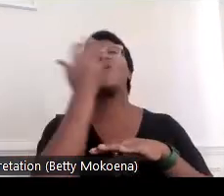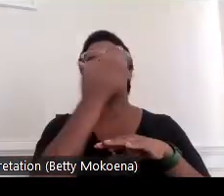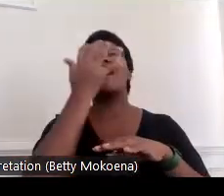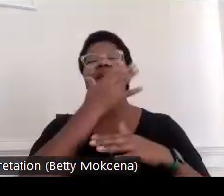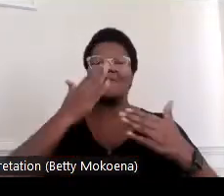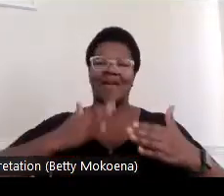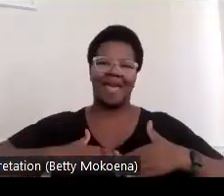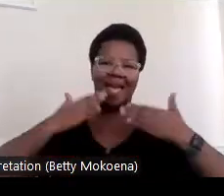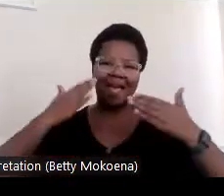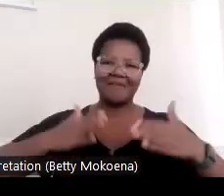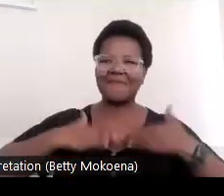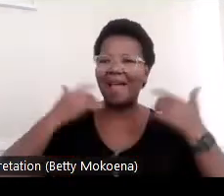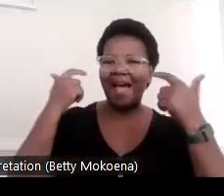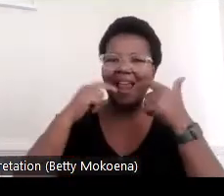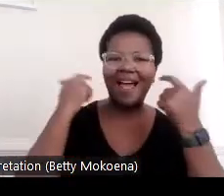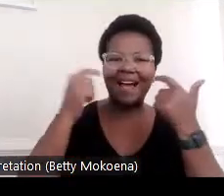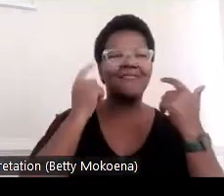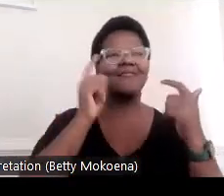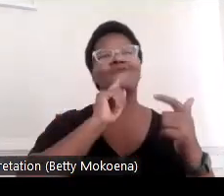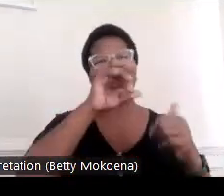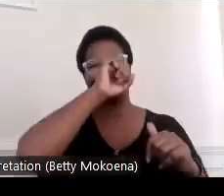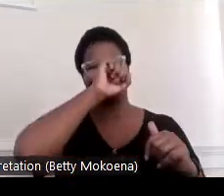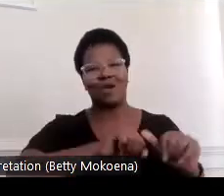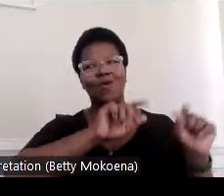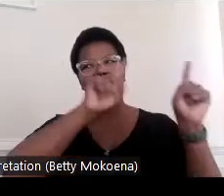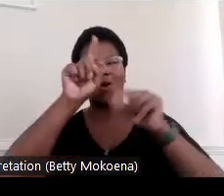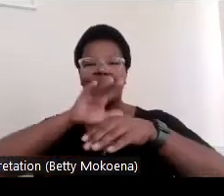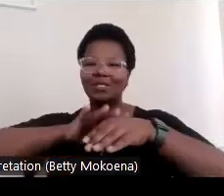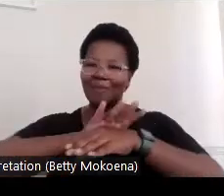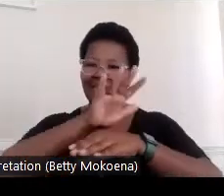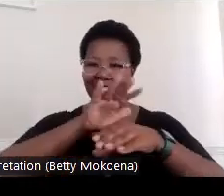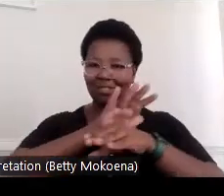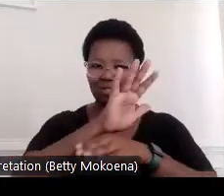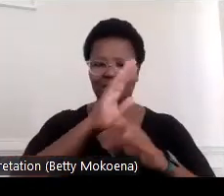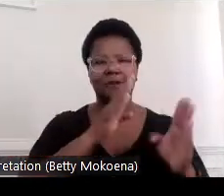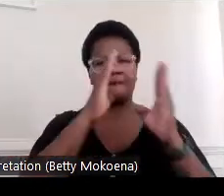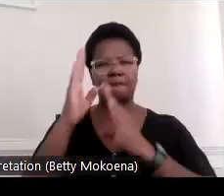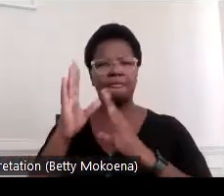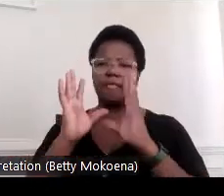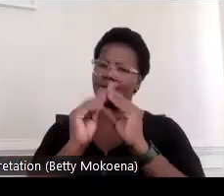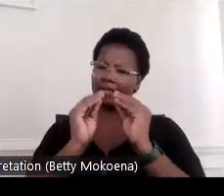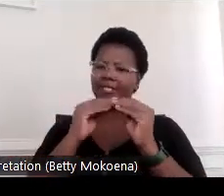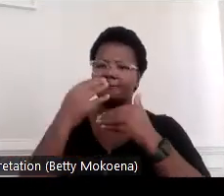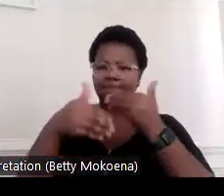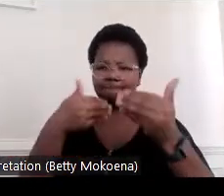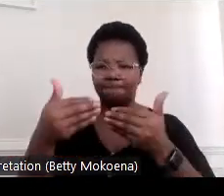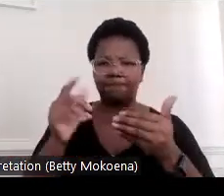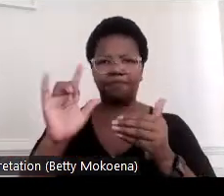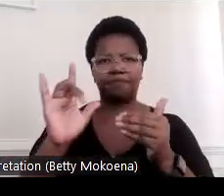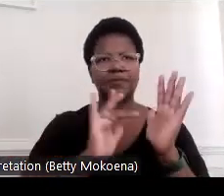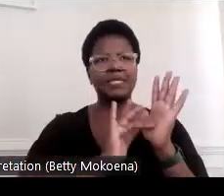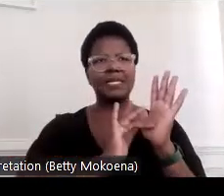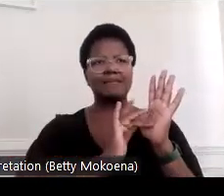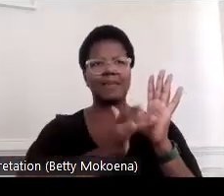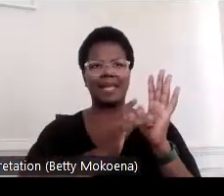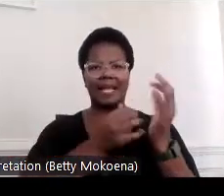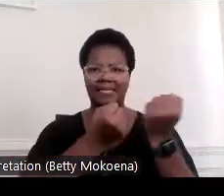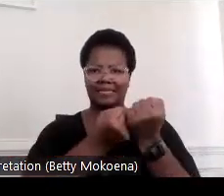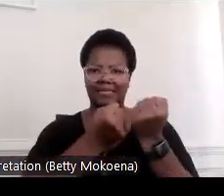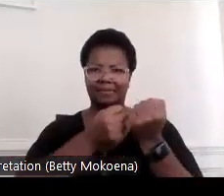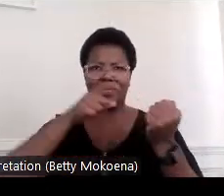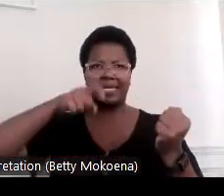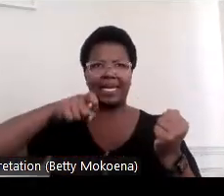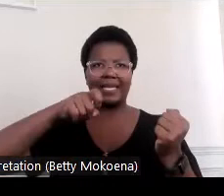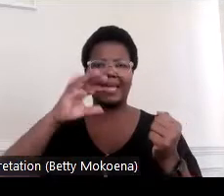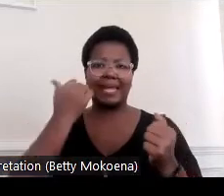playa Ay vieran empezó a reír le encantó sonrío le encantó hablar la playa pero luego cuando hablamos sobre